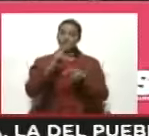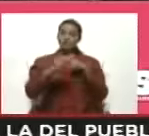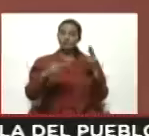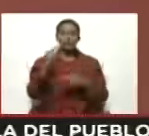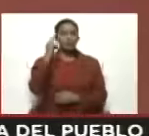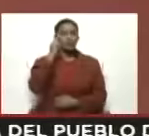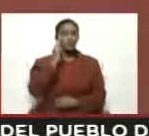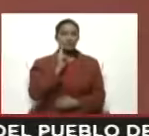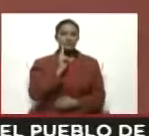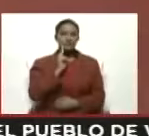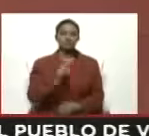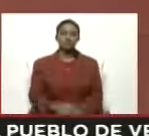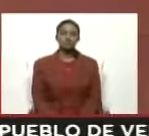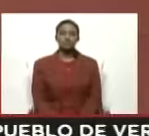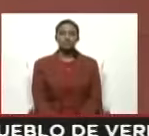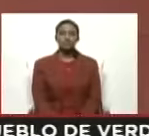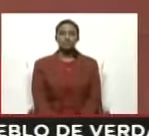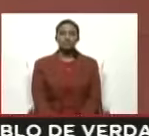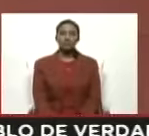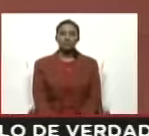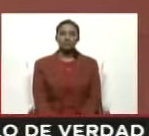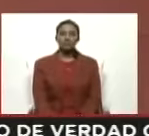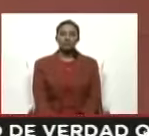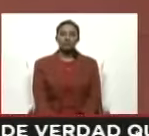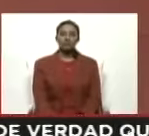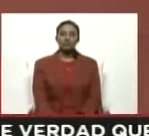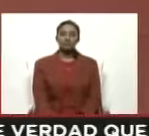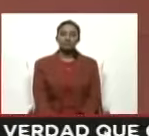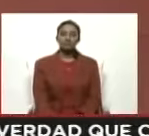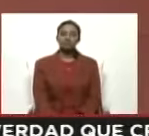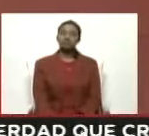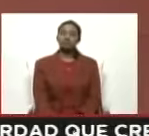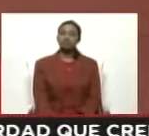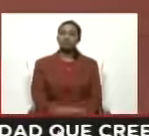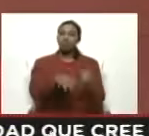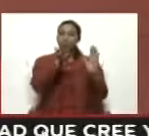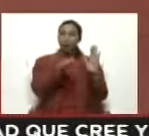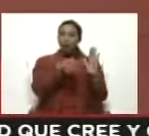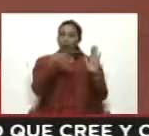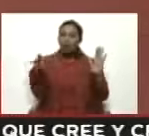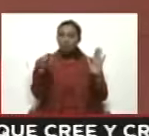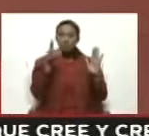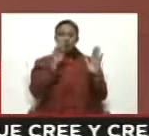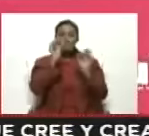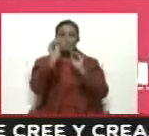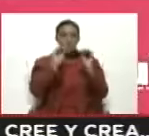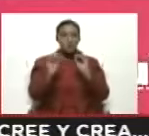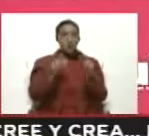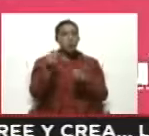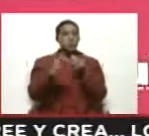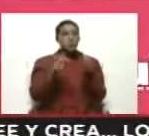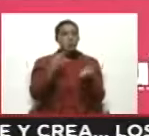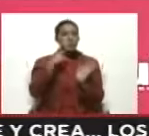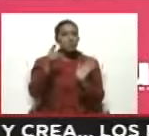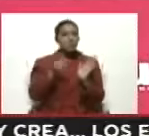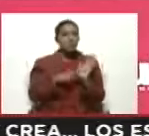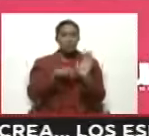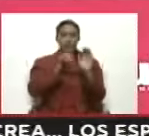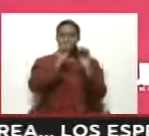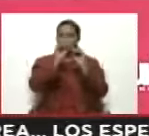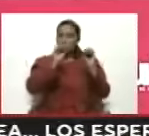estado revisando la agenda, cómo vamos en el cumplimiento de las metas. Podemos decir